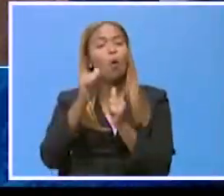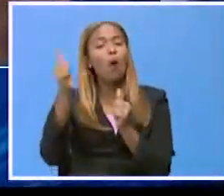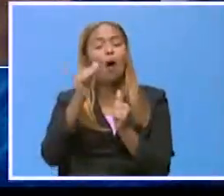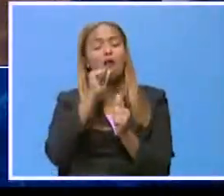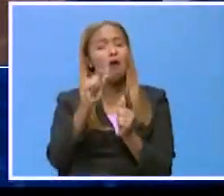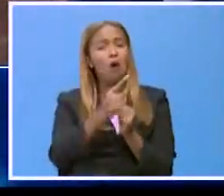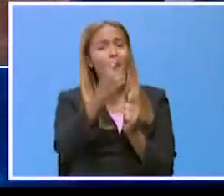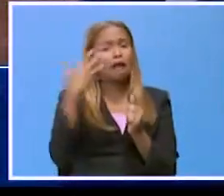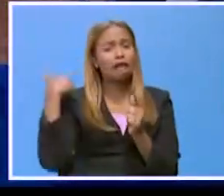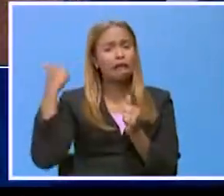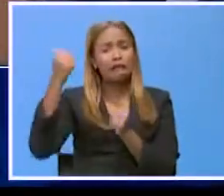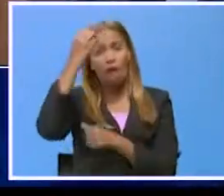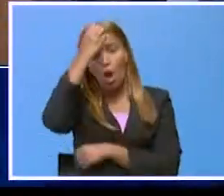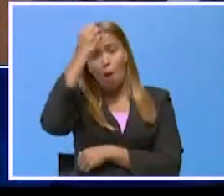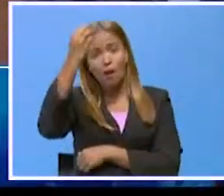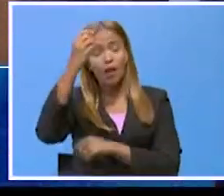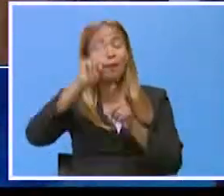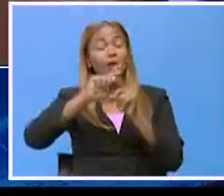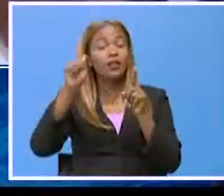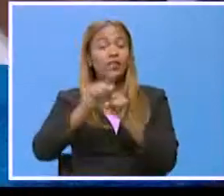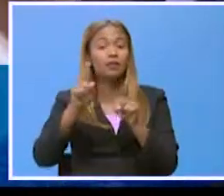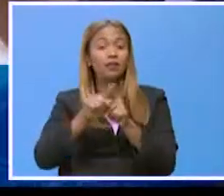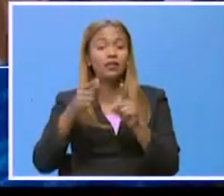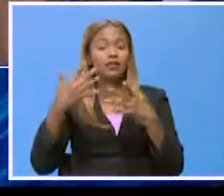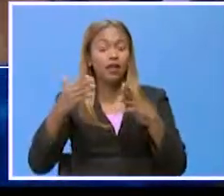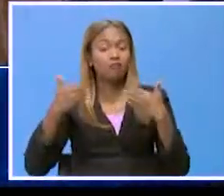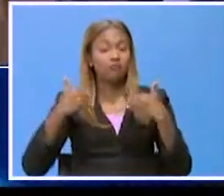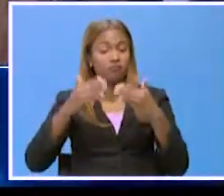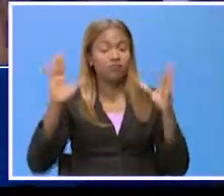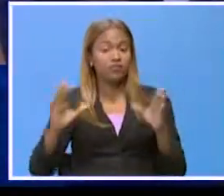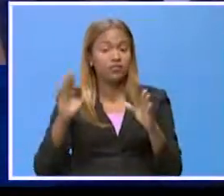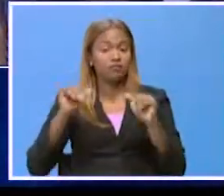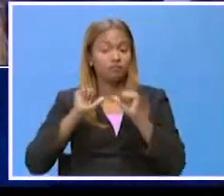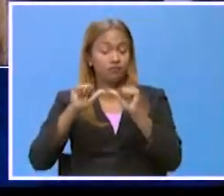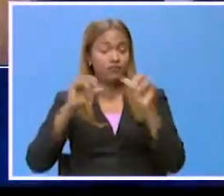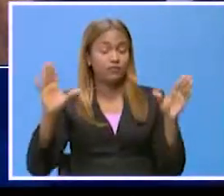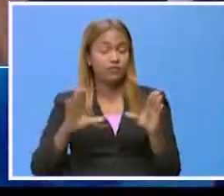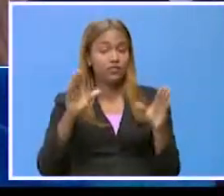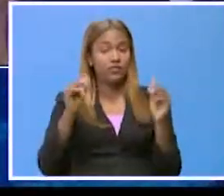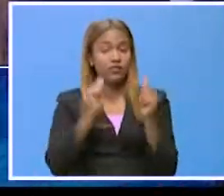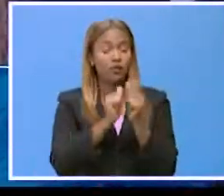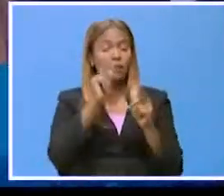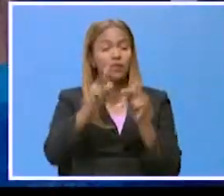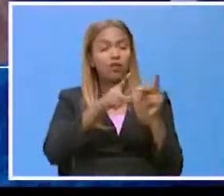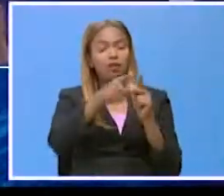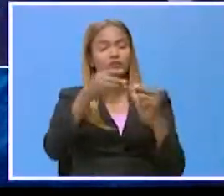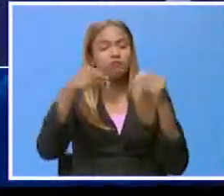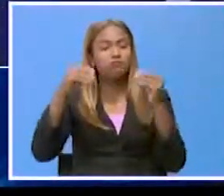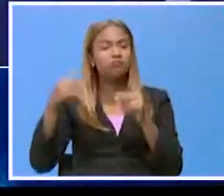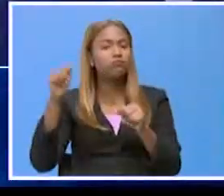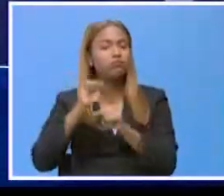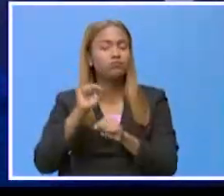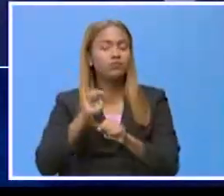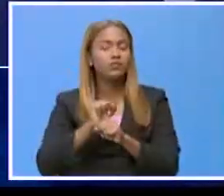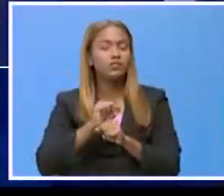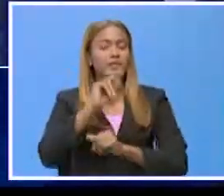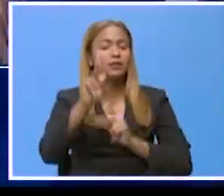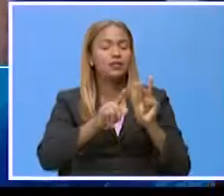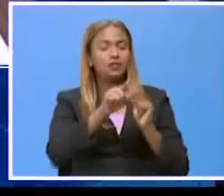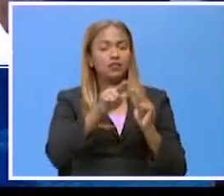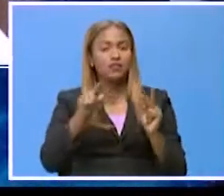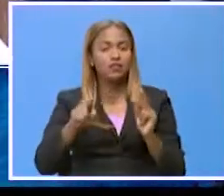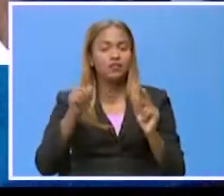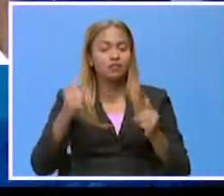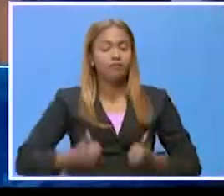solamente líderes de opinión pero como se ha hecho y se seguirá haciendo con comerciantes empresarios ciudadanos